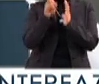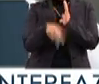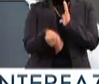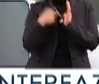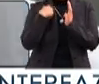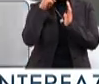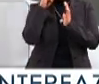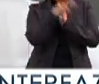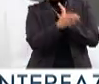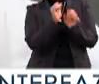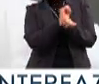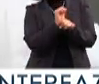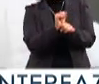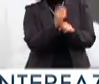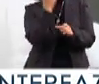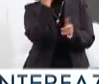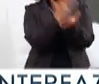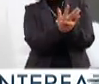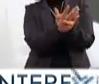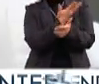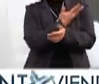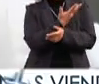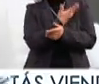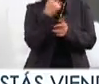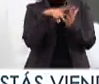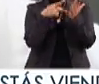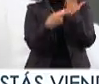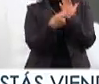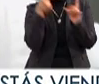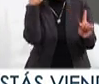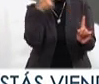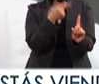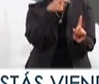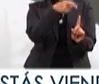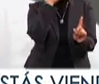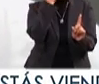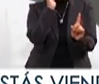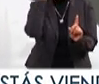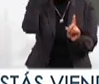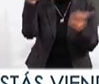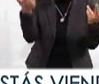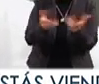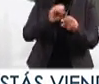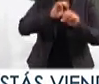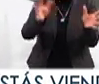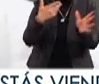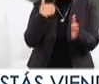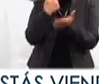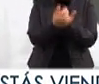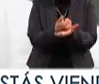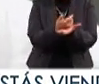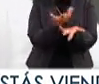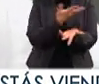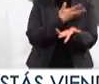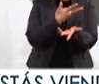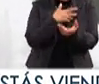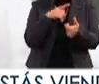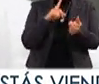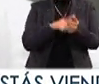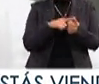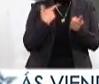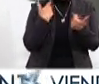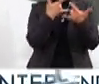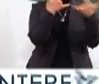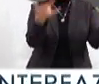realidad como yo lo veo es simplemente tener un proyecto muy definido de qué es lo que quieres hacer claro ayuda mucho tener un